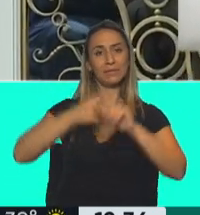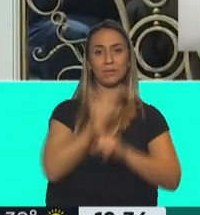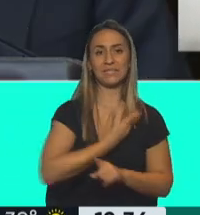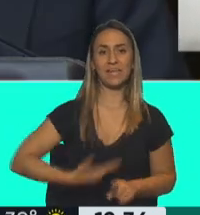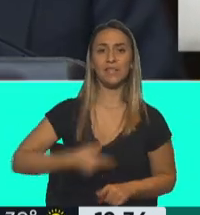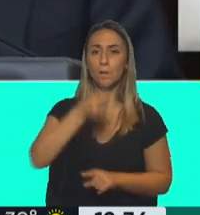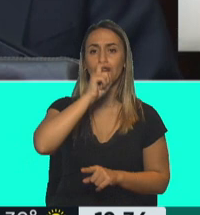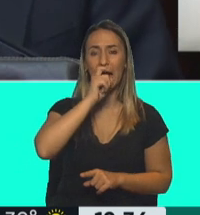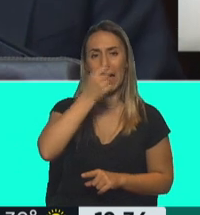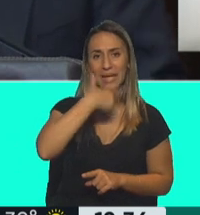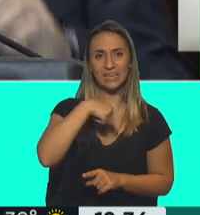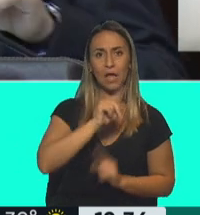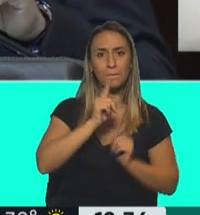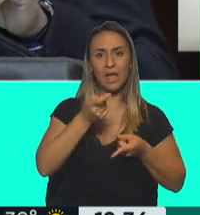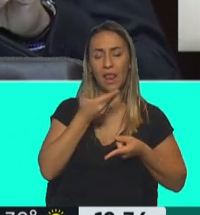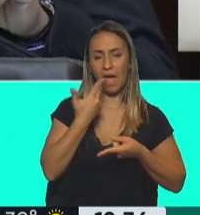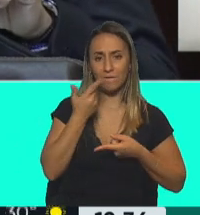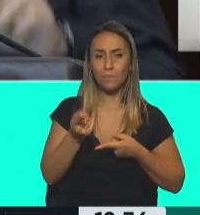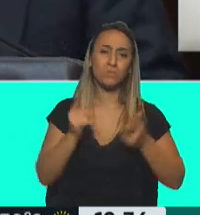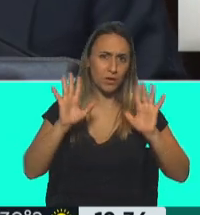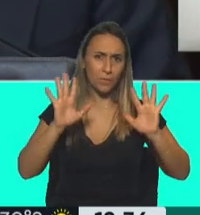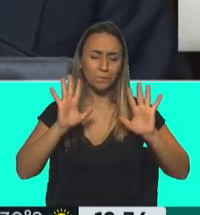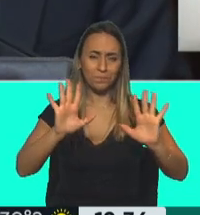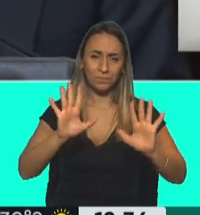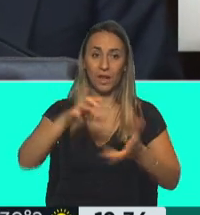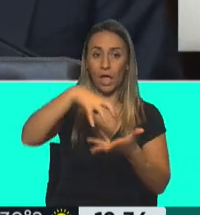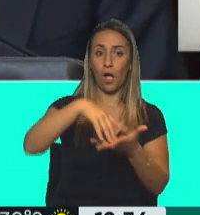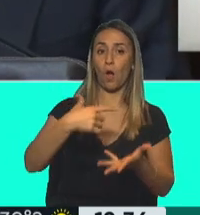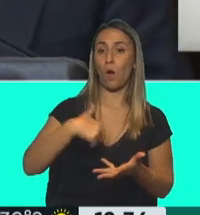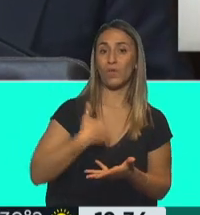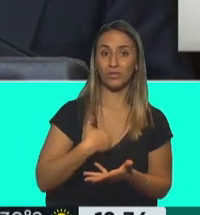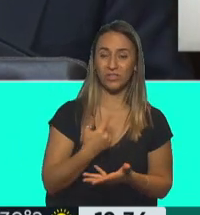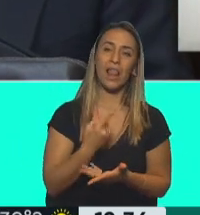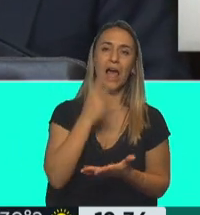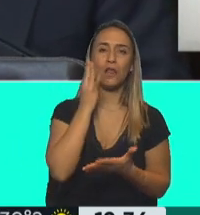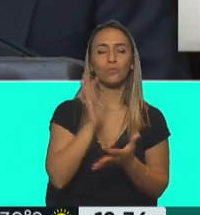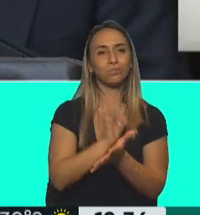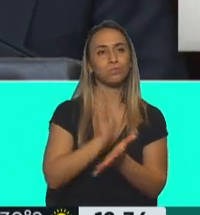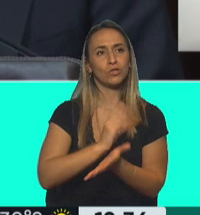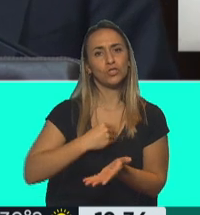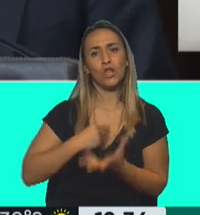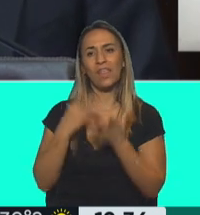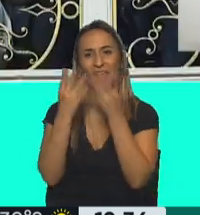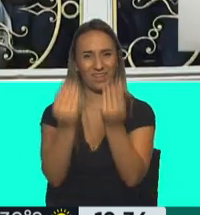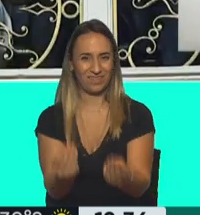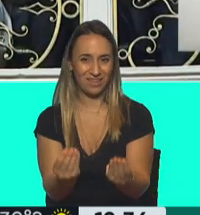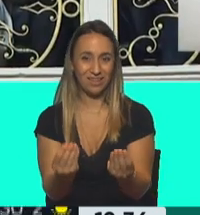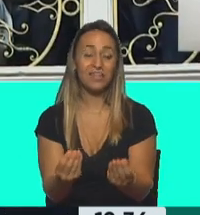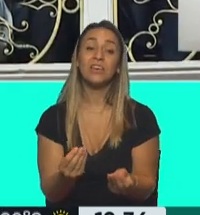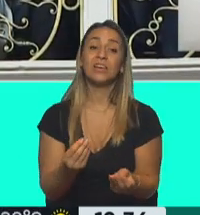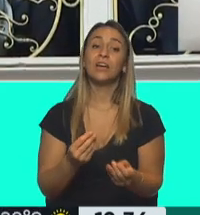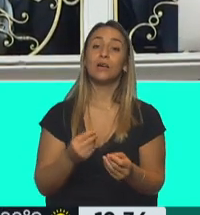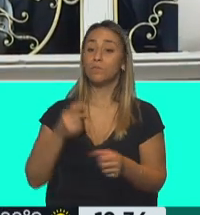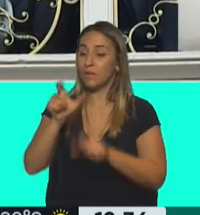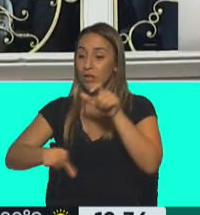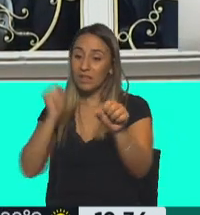puede aclarar? Bueno, las obras sociales tienen una lógica que es la solidaridad. Todos los trabajadores aportan a la misma obra social de manera